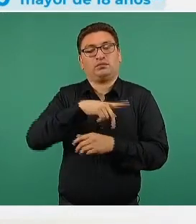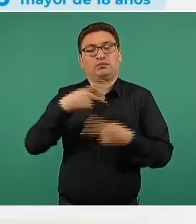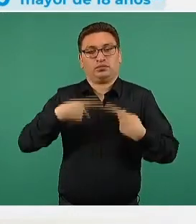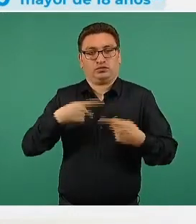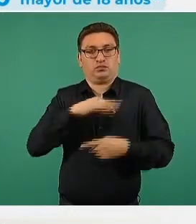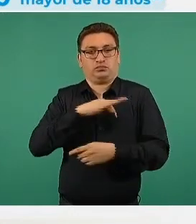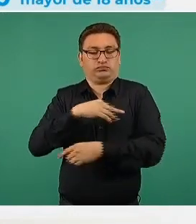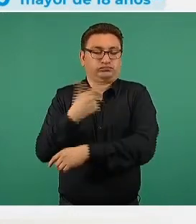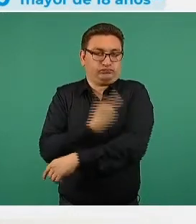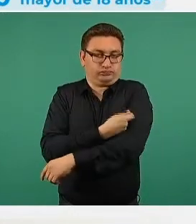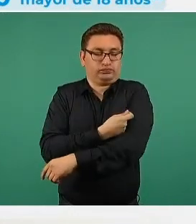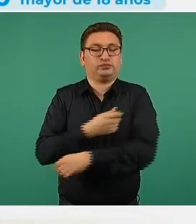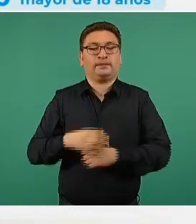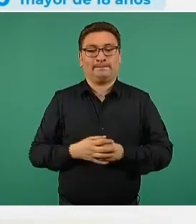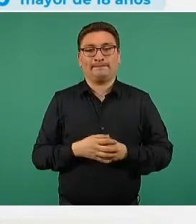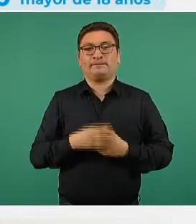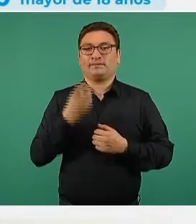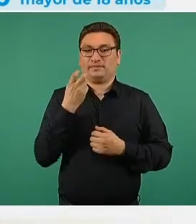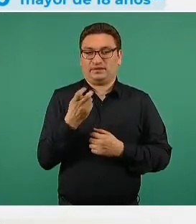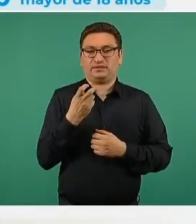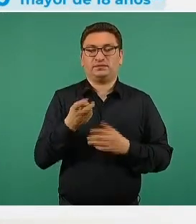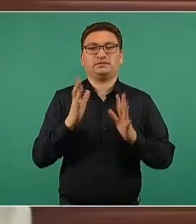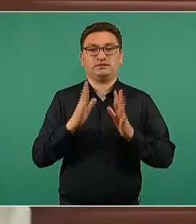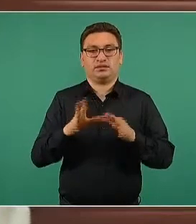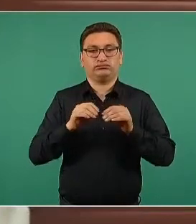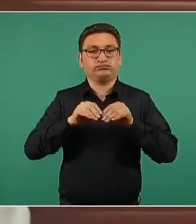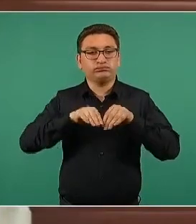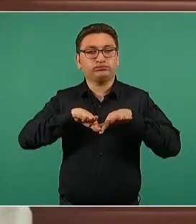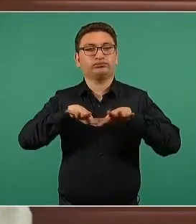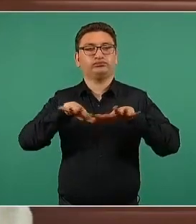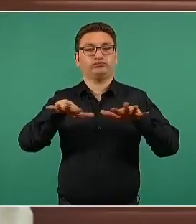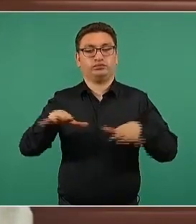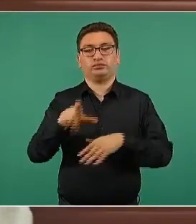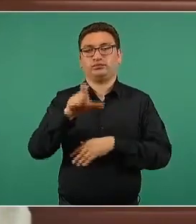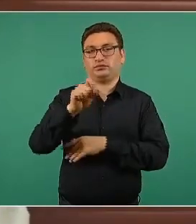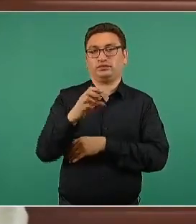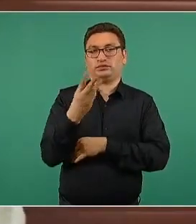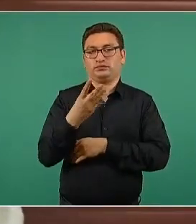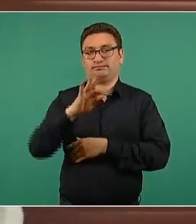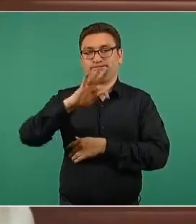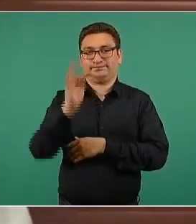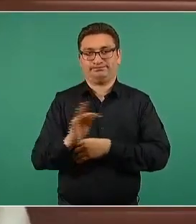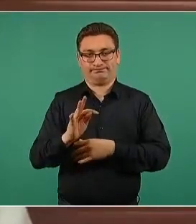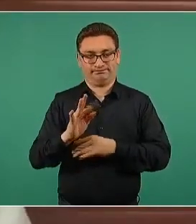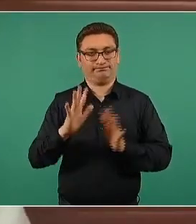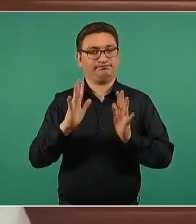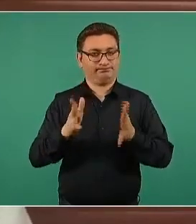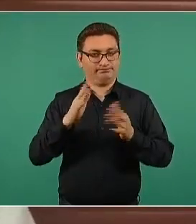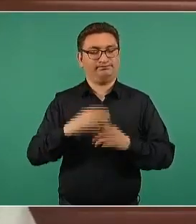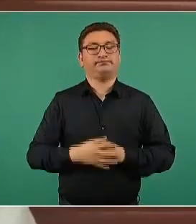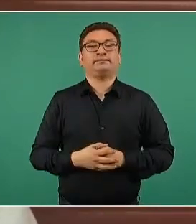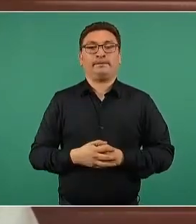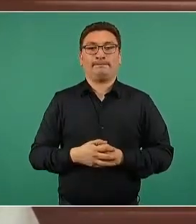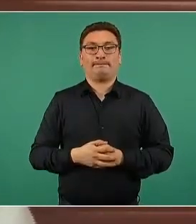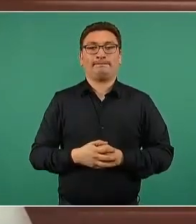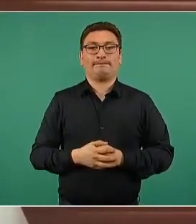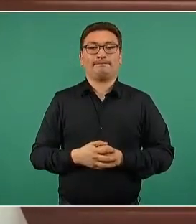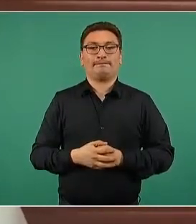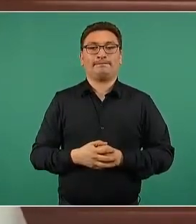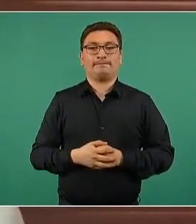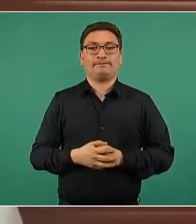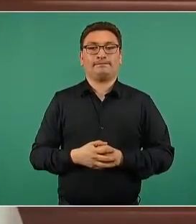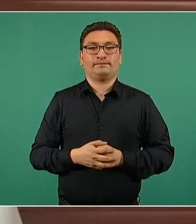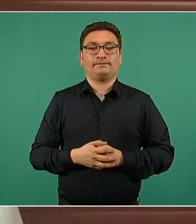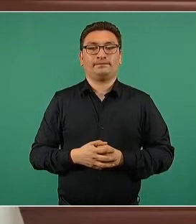recibir vacunación, que ya tenemos una cobertura de esta población del 23%. La siguiente, por favor.